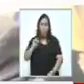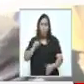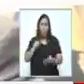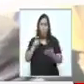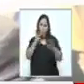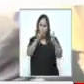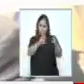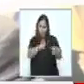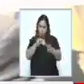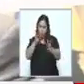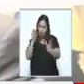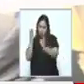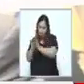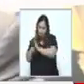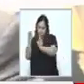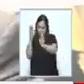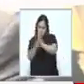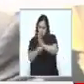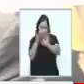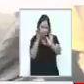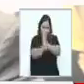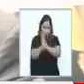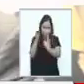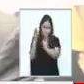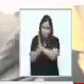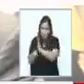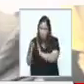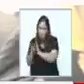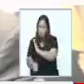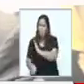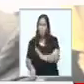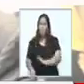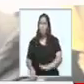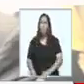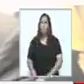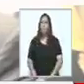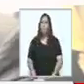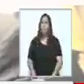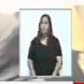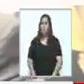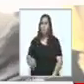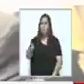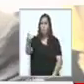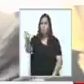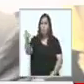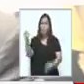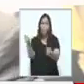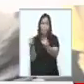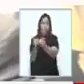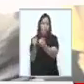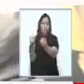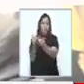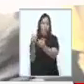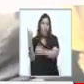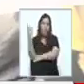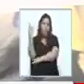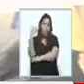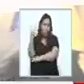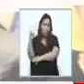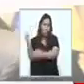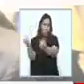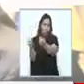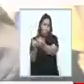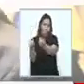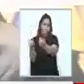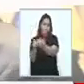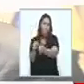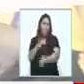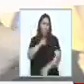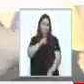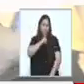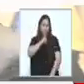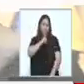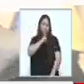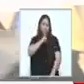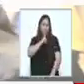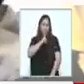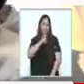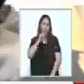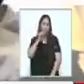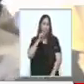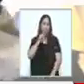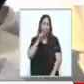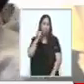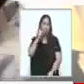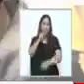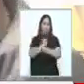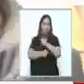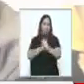pueblo. La historia, como en Honduras, sucedió hace 10 años, nos va a dar la razón. Desde hoy, aquí queremos